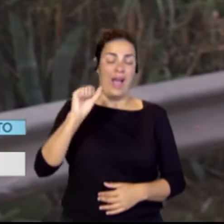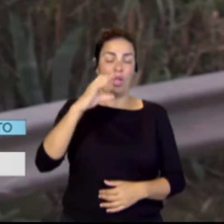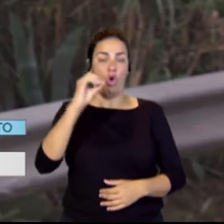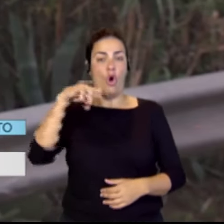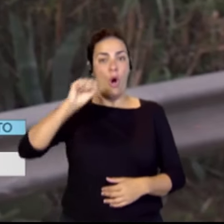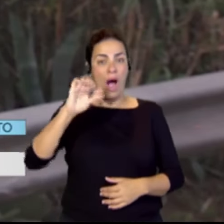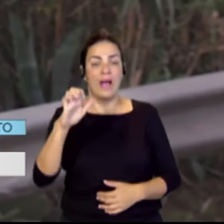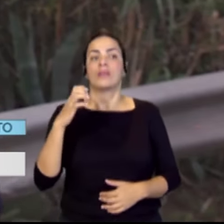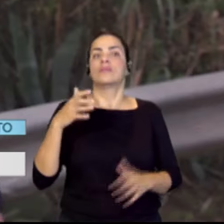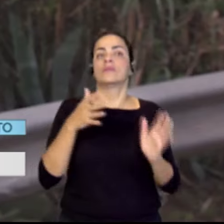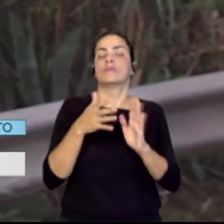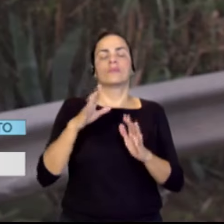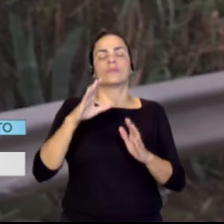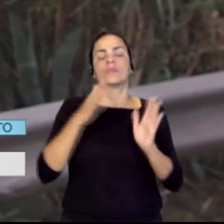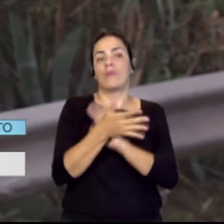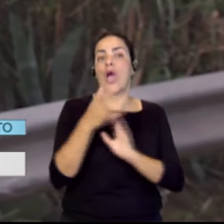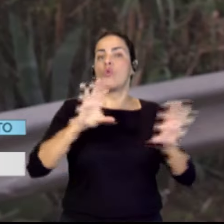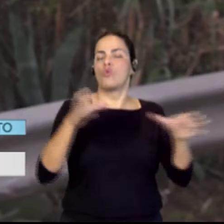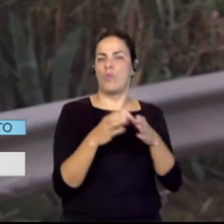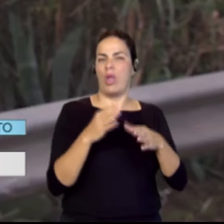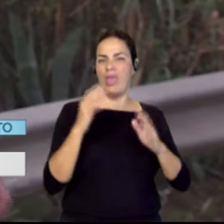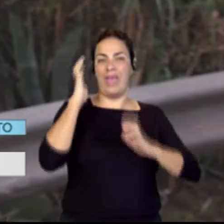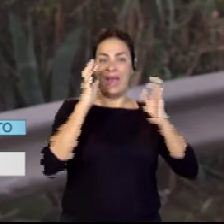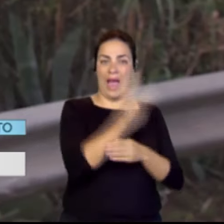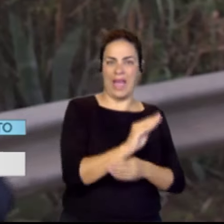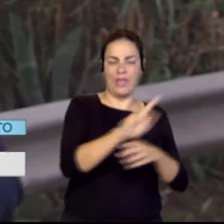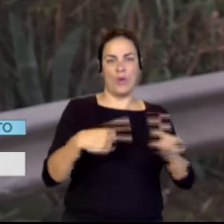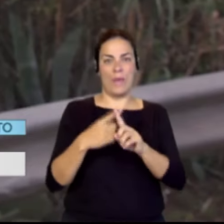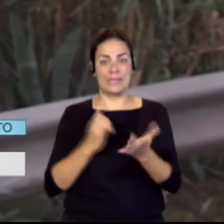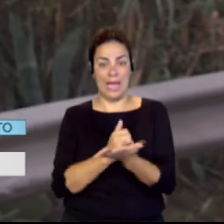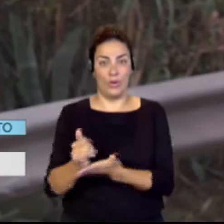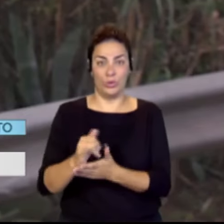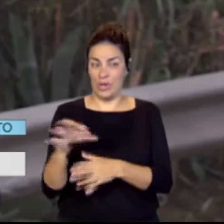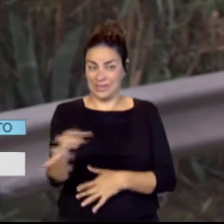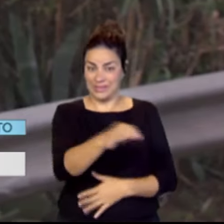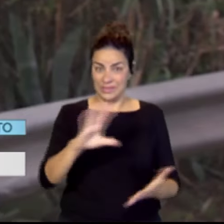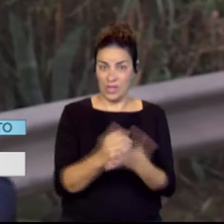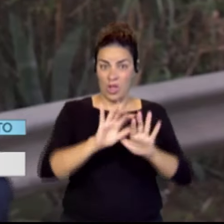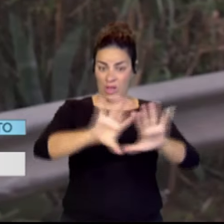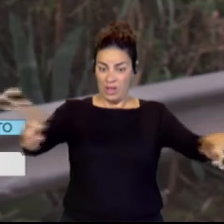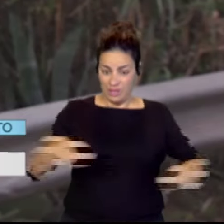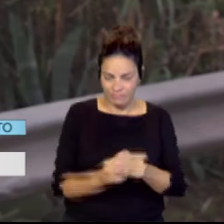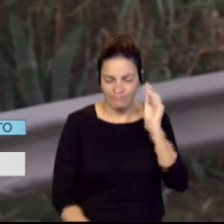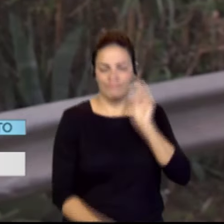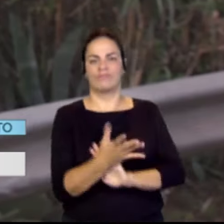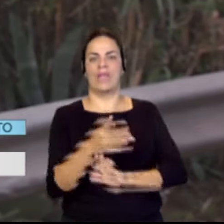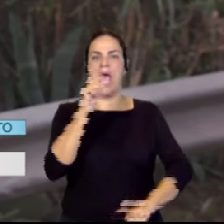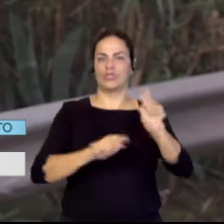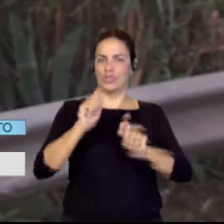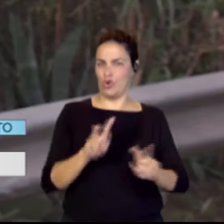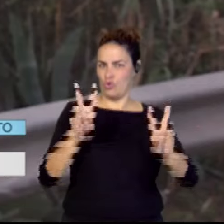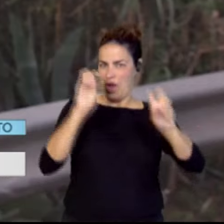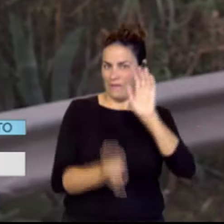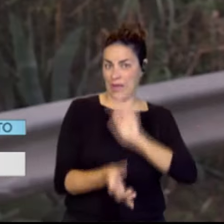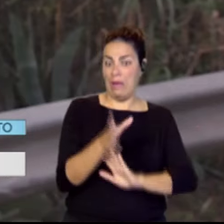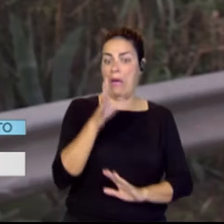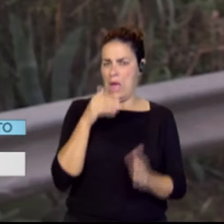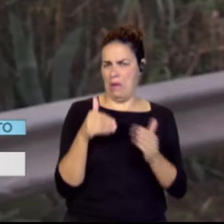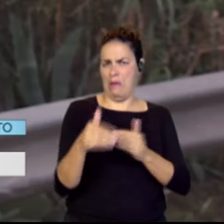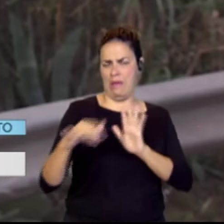agricultores de todas las Islas se hayan unido para hacer una nueva asociación en unos minutos vamos a estar con la